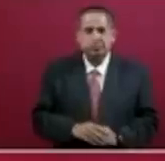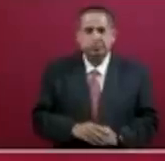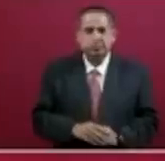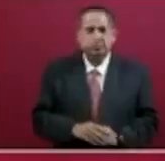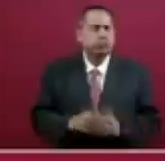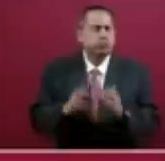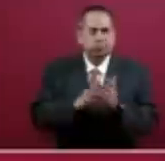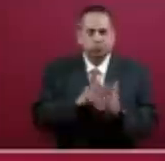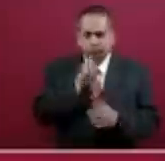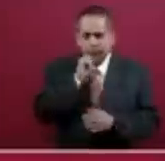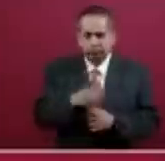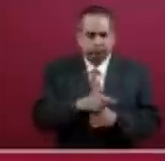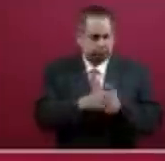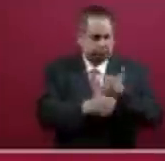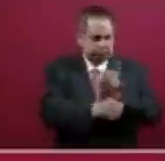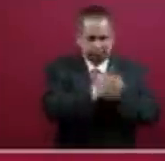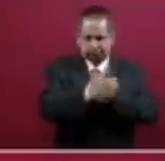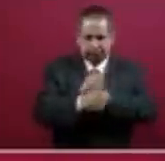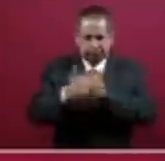volvemos a lo mismo, la competencia.